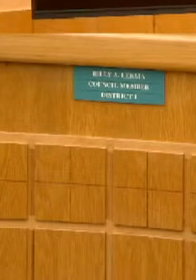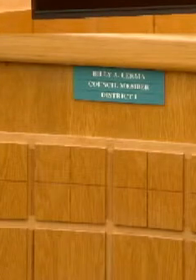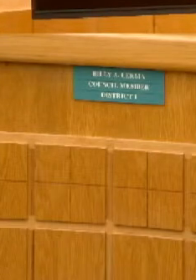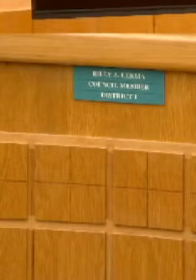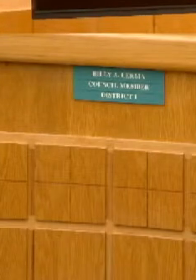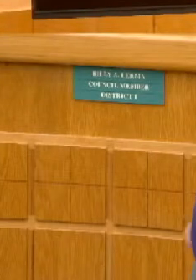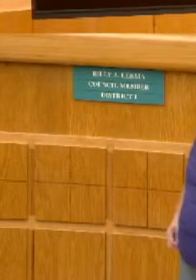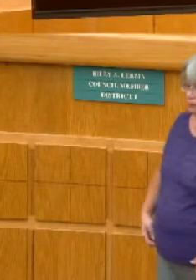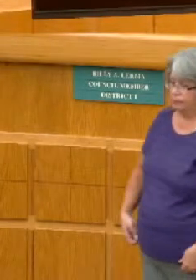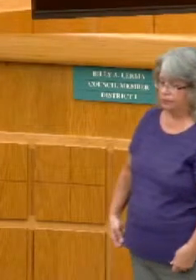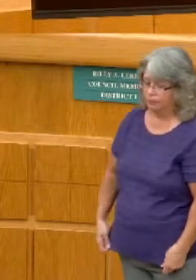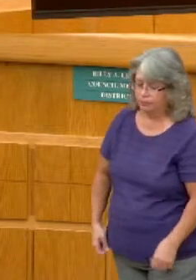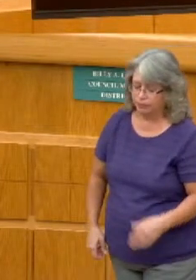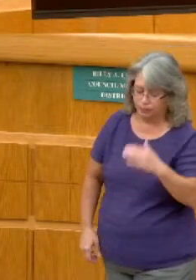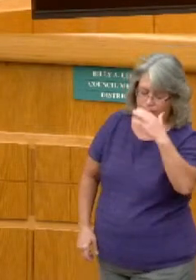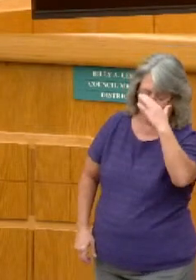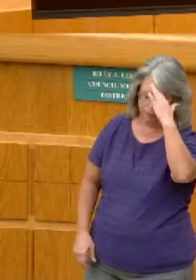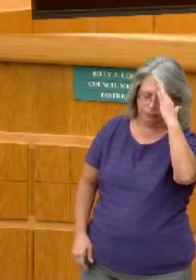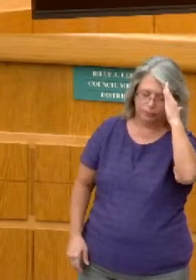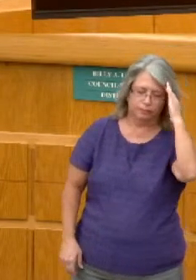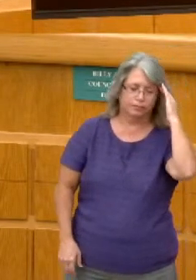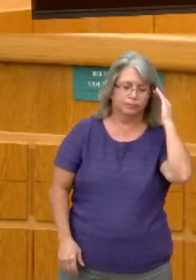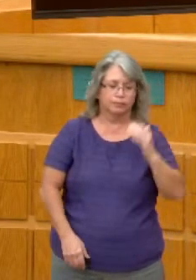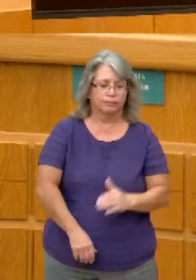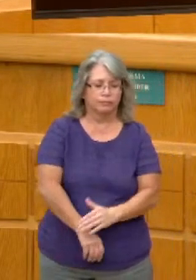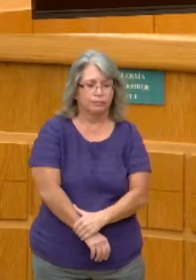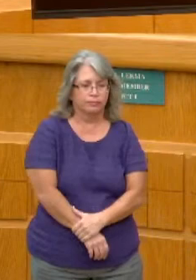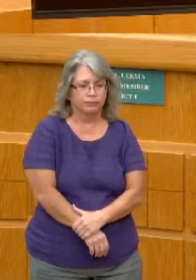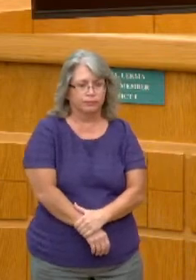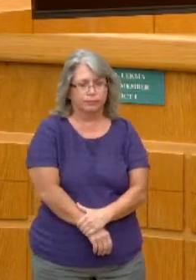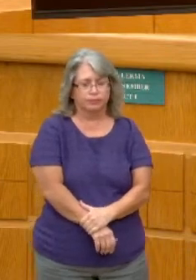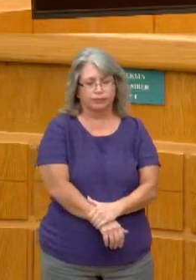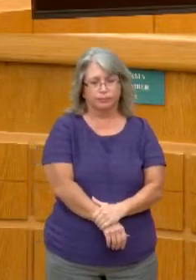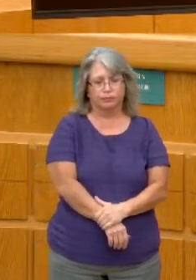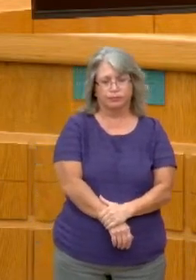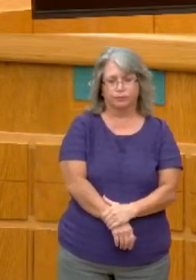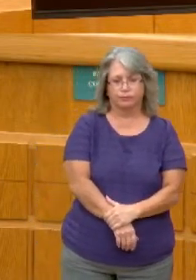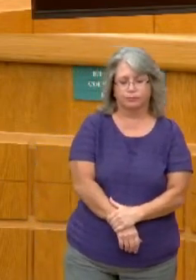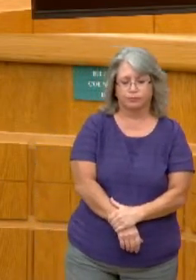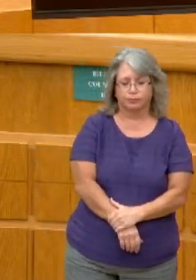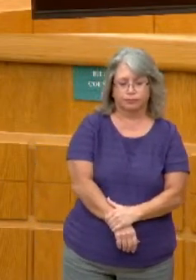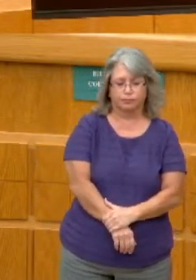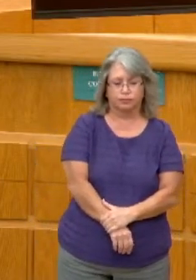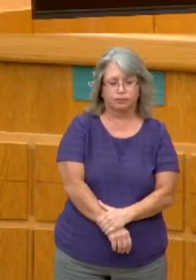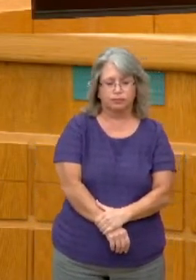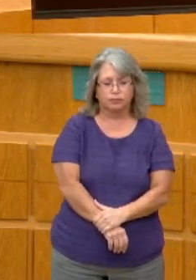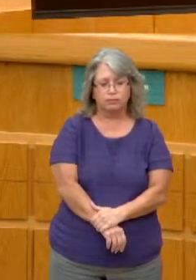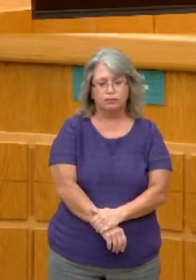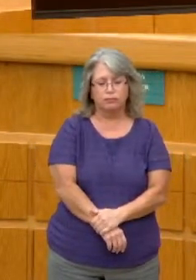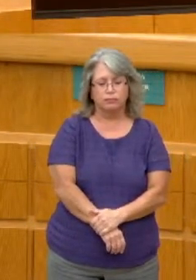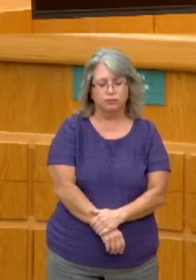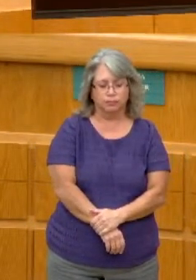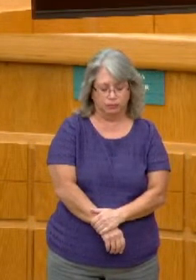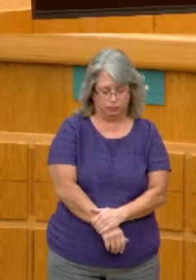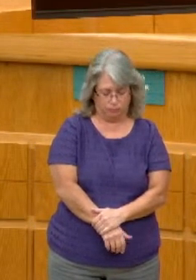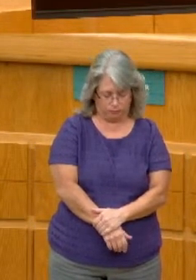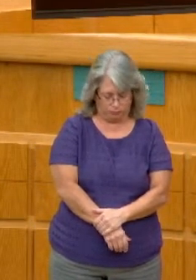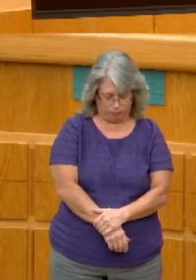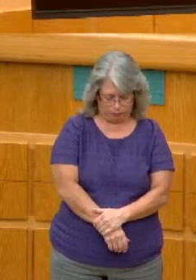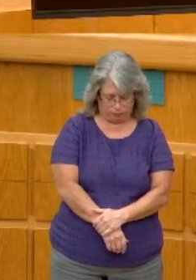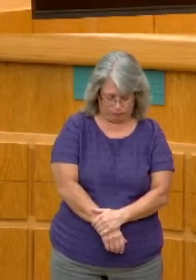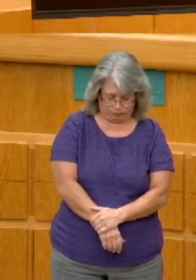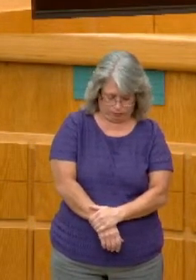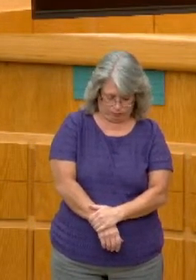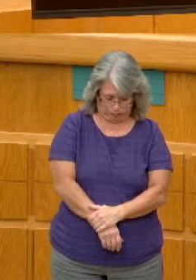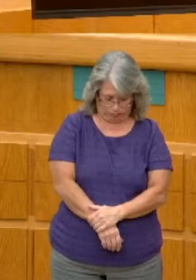3 fallecimientos, totalizando 1.108 muertes desde el mes de marzo del 2020. Solo en el mes de septiembre hemos tenido